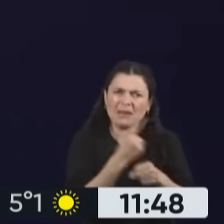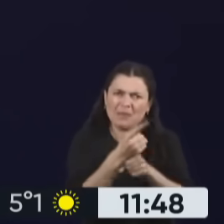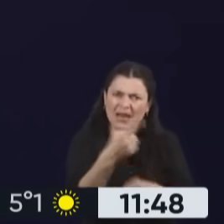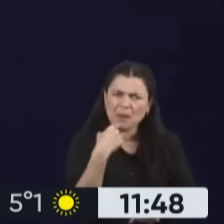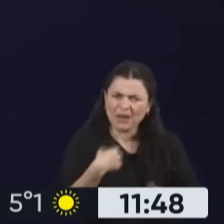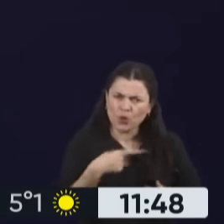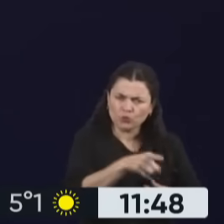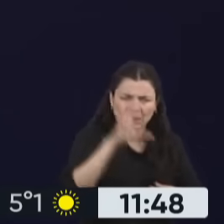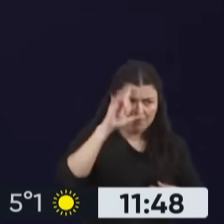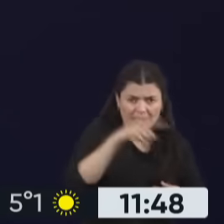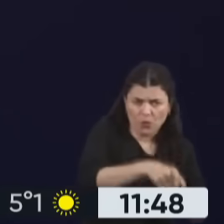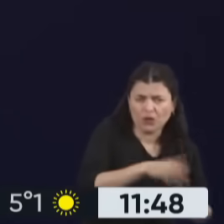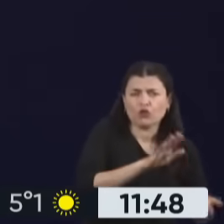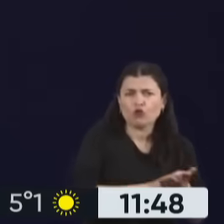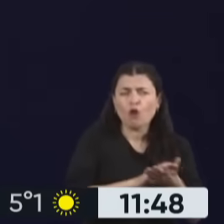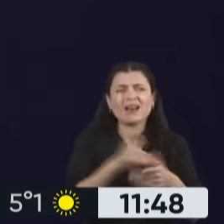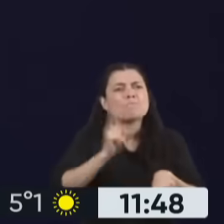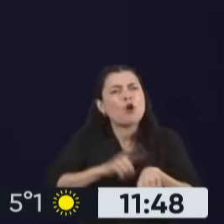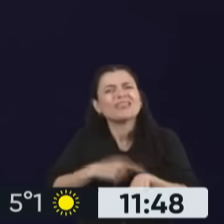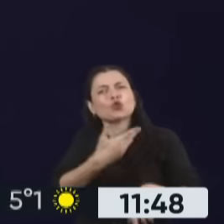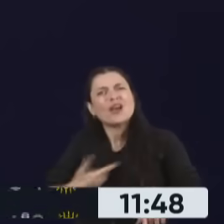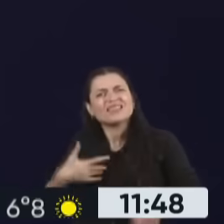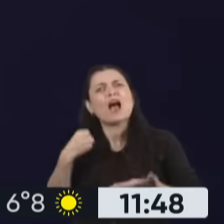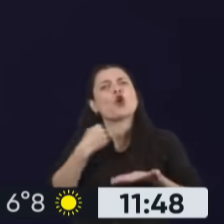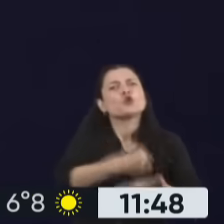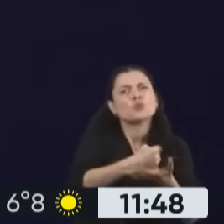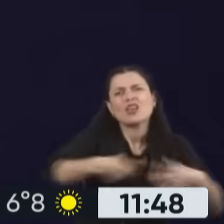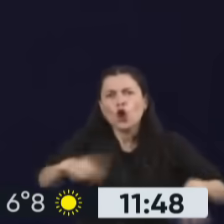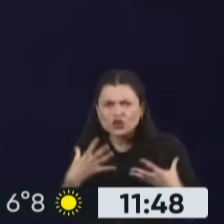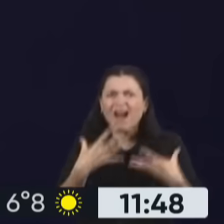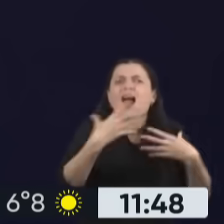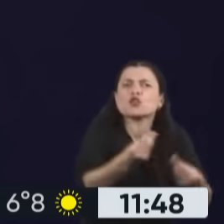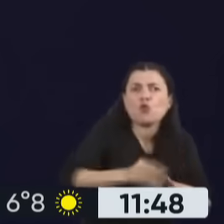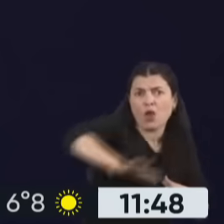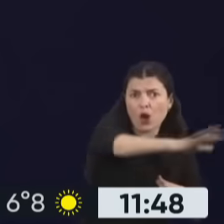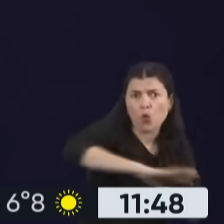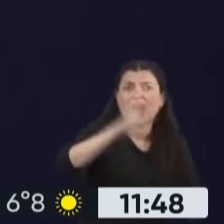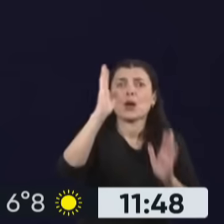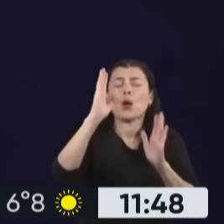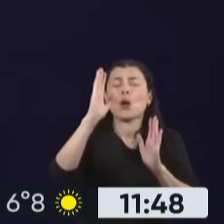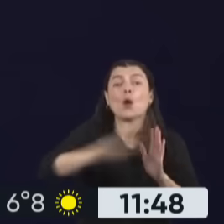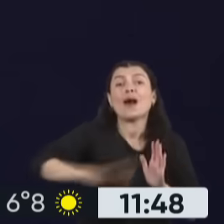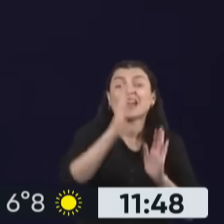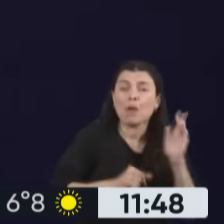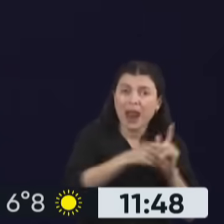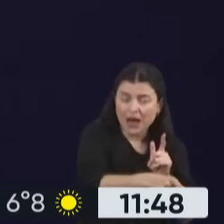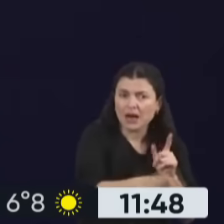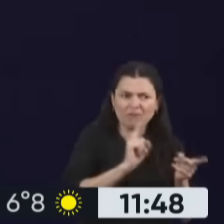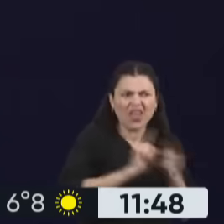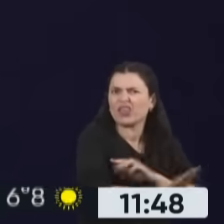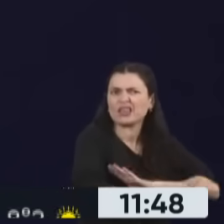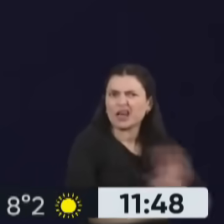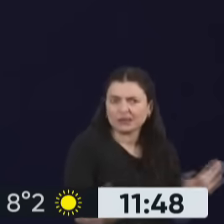que la ayuda era directa y era, no toda, pero casi toda era ayuda directa, porque